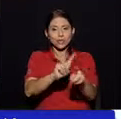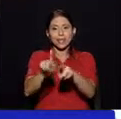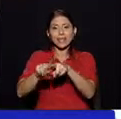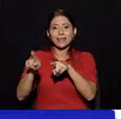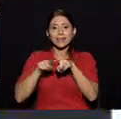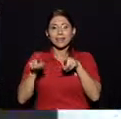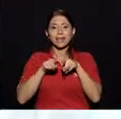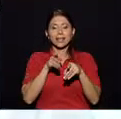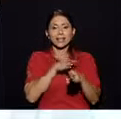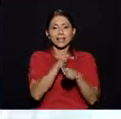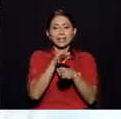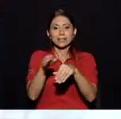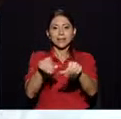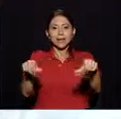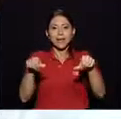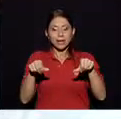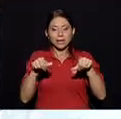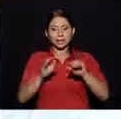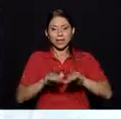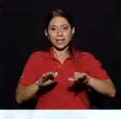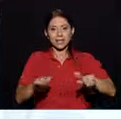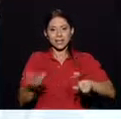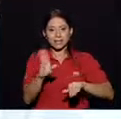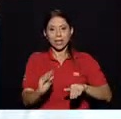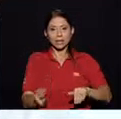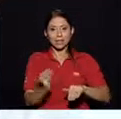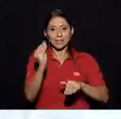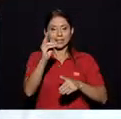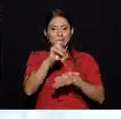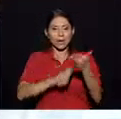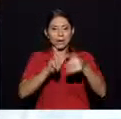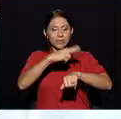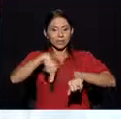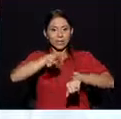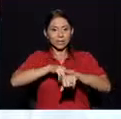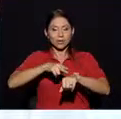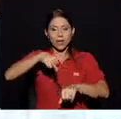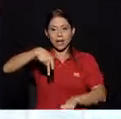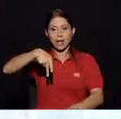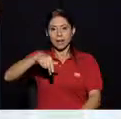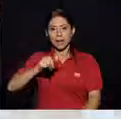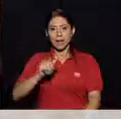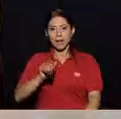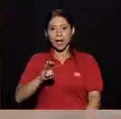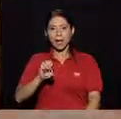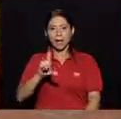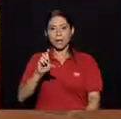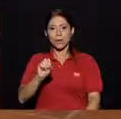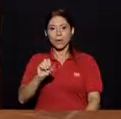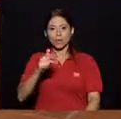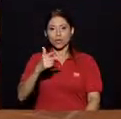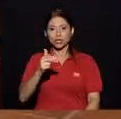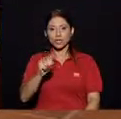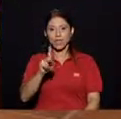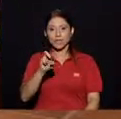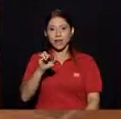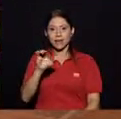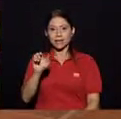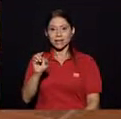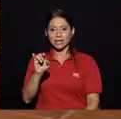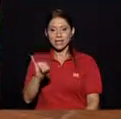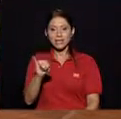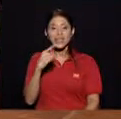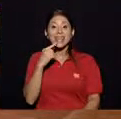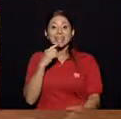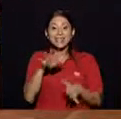encomendado, digamos, por el Consejo Nacional de Niñez y Adolescencia, que tiene el objetivo de analizar